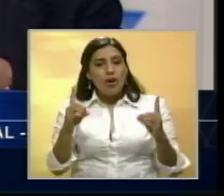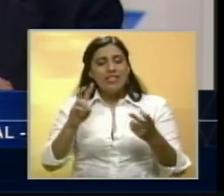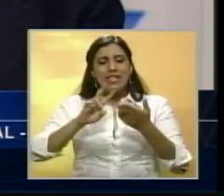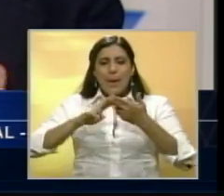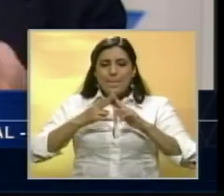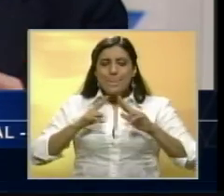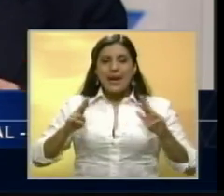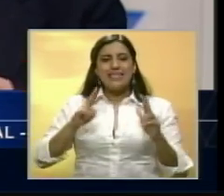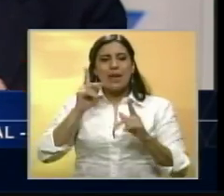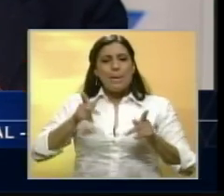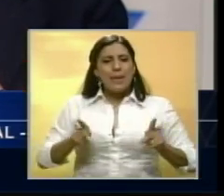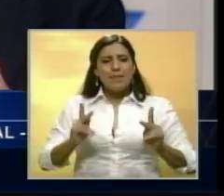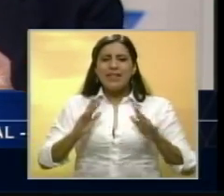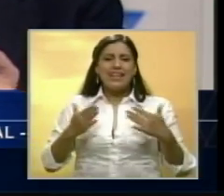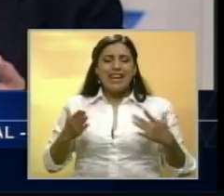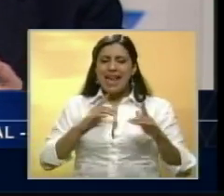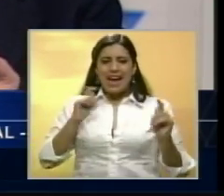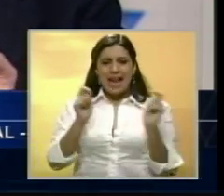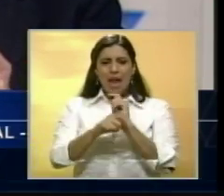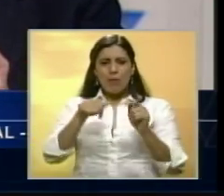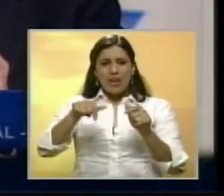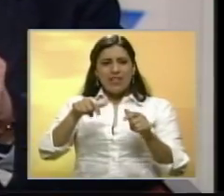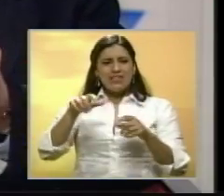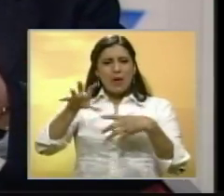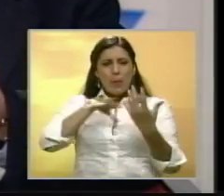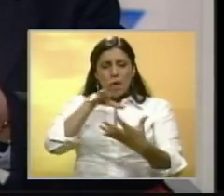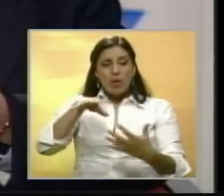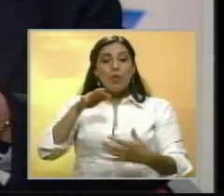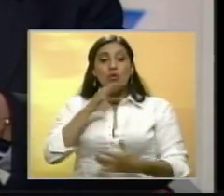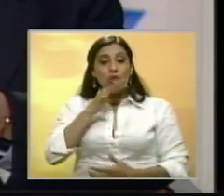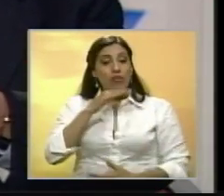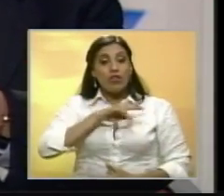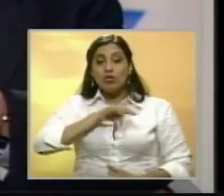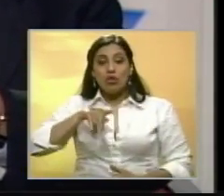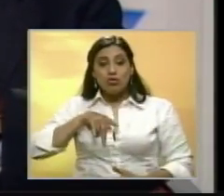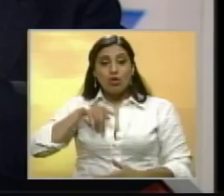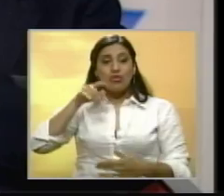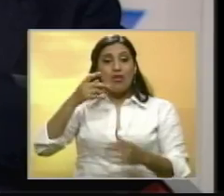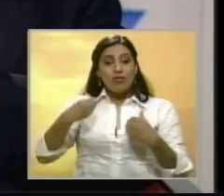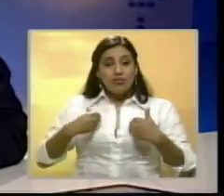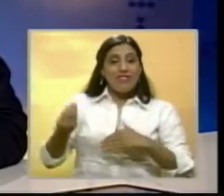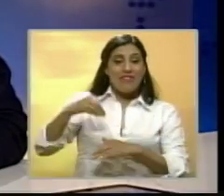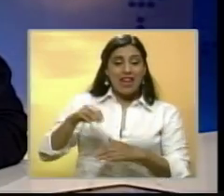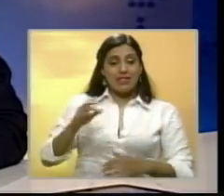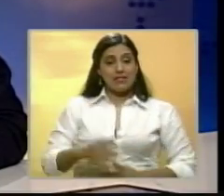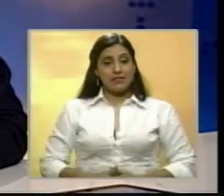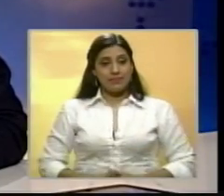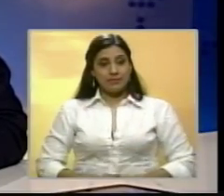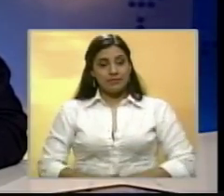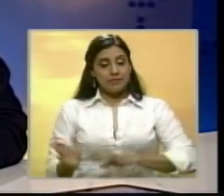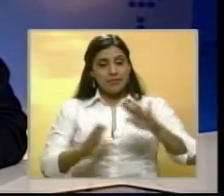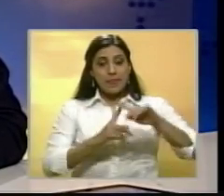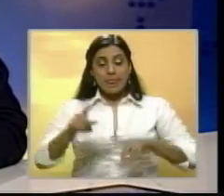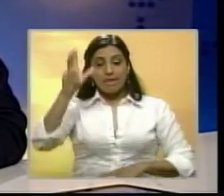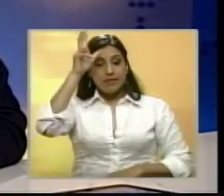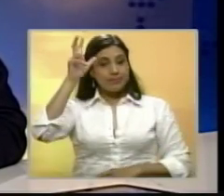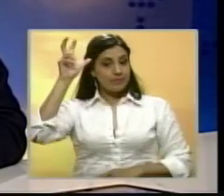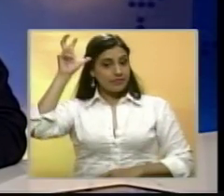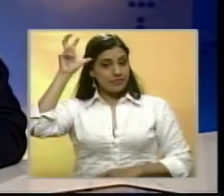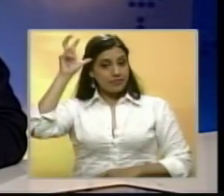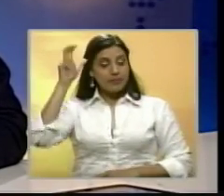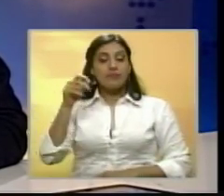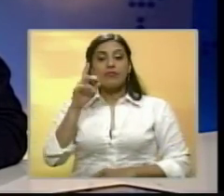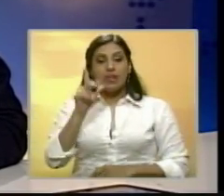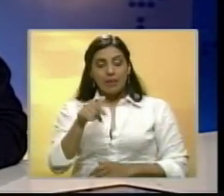permita sustituir este estado de cosas porque todavía no hemos tocado fondo. La canciller de la República, Delcy